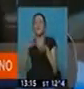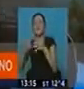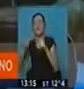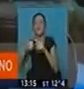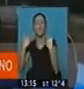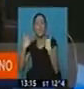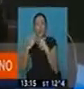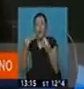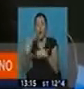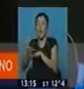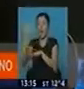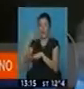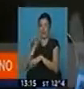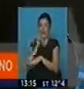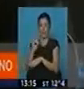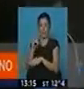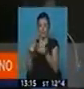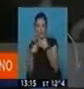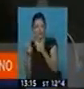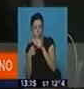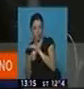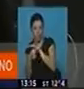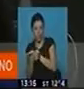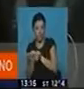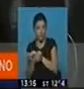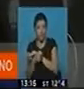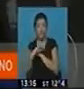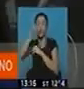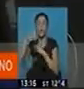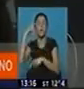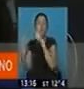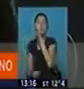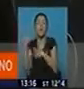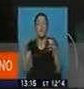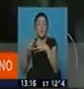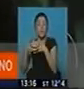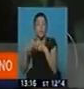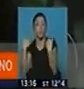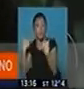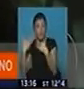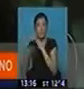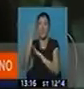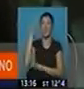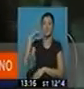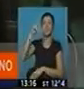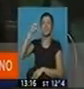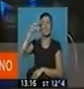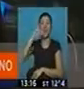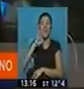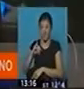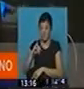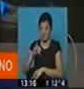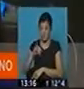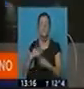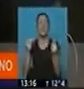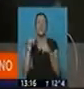habían afectado las denuncias de financiamiento irregular del origen de Podemos por parte del gobierno de Hugo Chávez? ¿Cuánto de todo esto pasó? ¿Cuánto